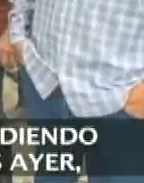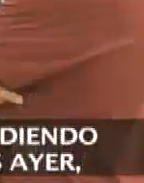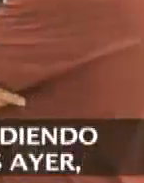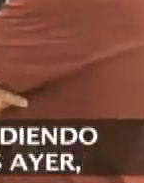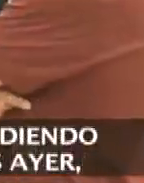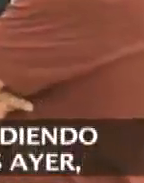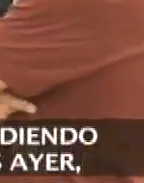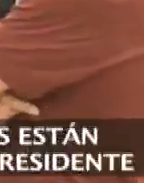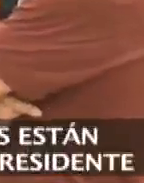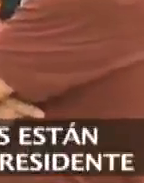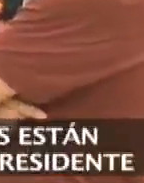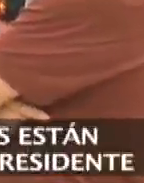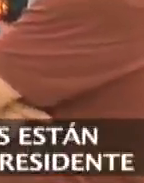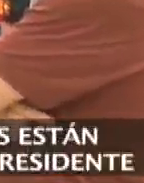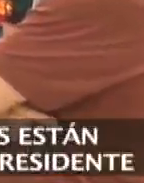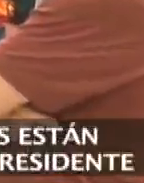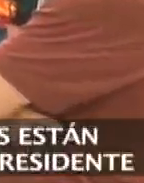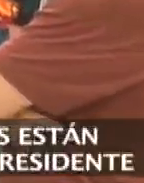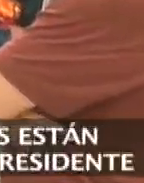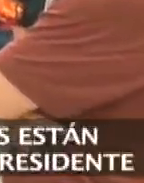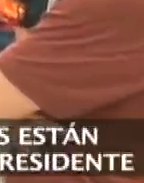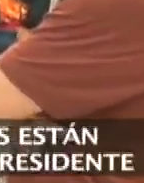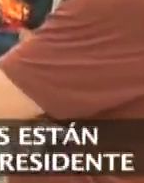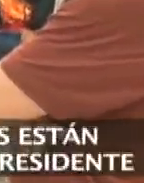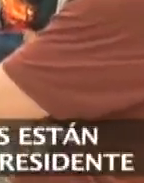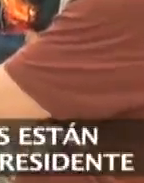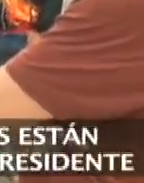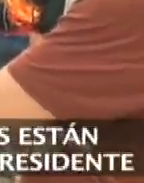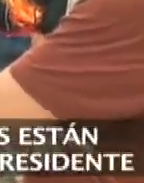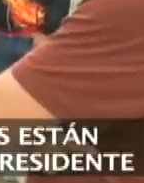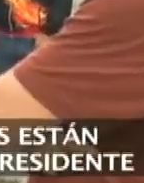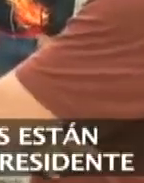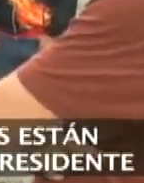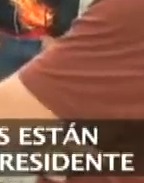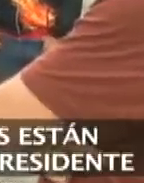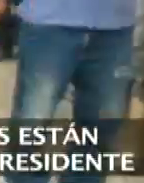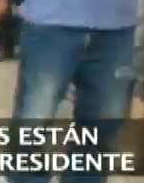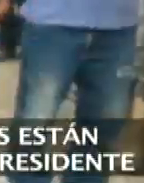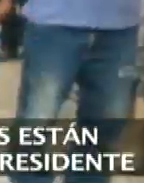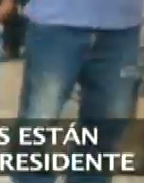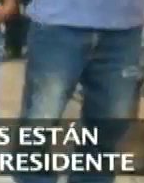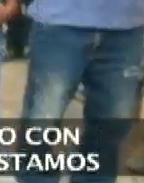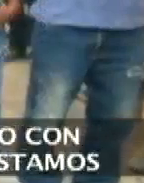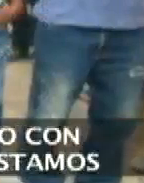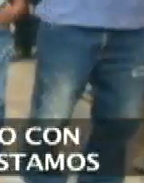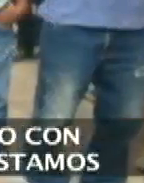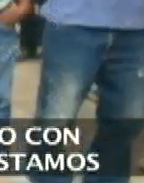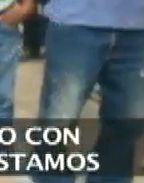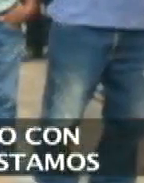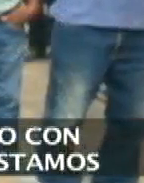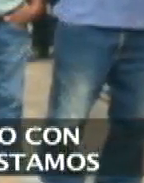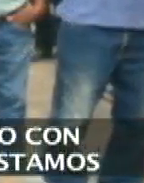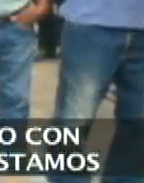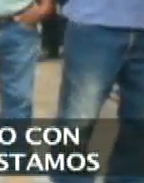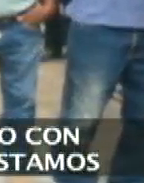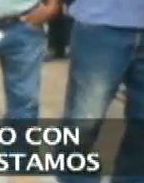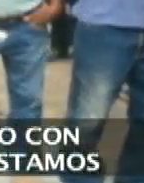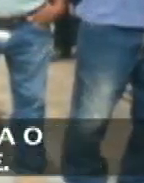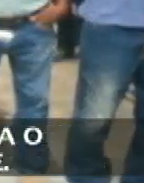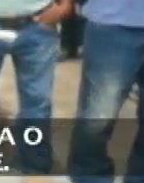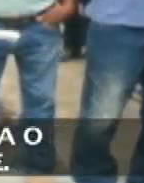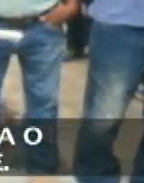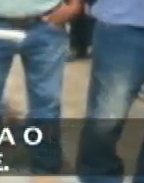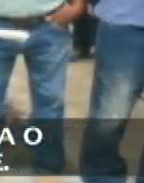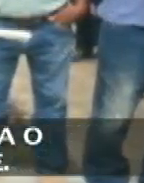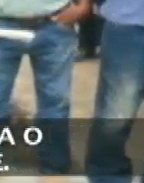con la petición que le hicimos ayer. Vinieron a inspeccionar y ya nos están ayudando. Agradecido, mi señor presidente, con todo lo que está haciendo con la comuna, pues nosotros